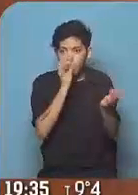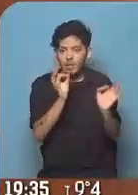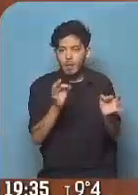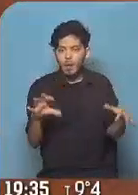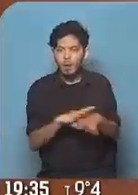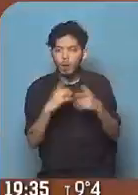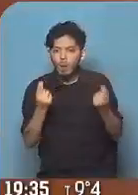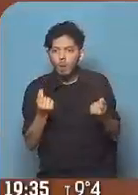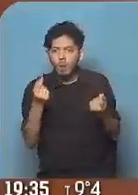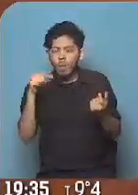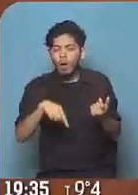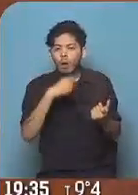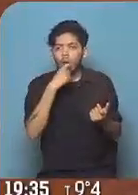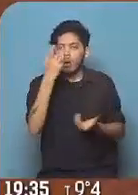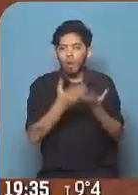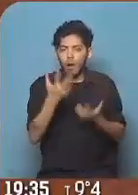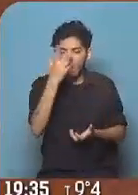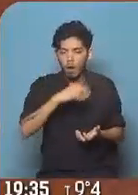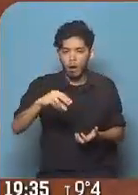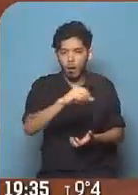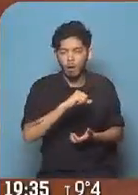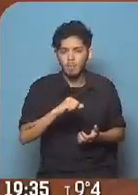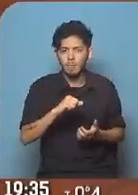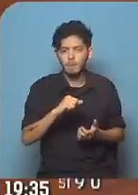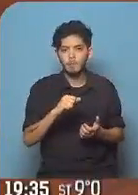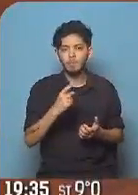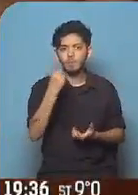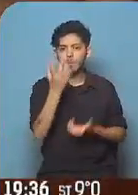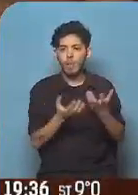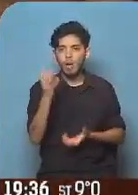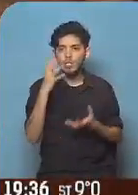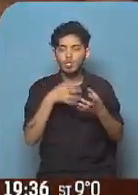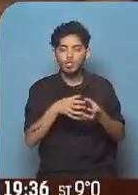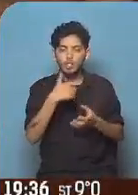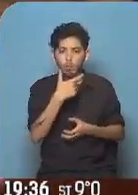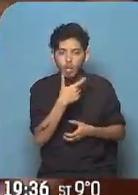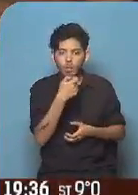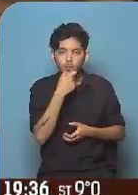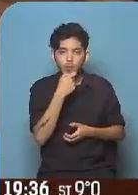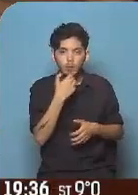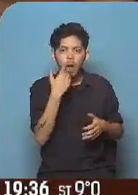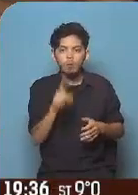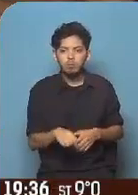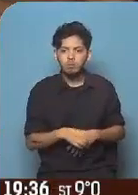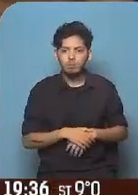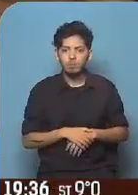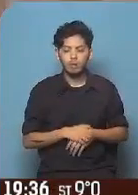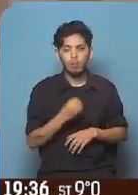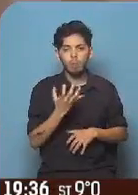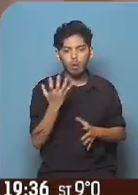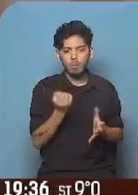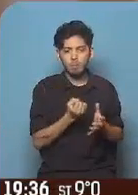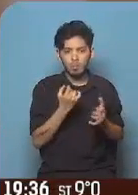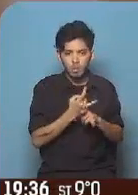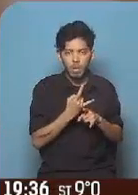hoy de 1 kilo de harina, de 1 kilo de tomate, no se sabe, porque hay